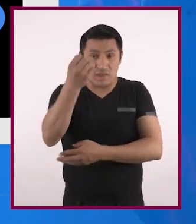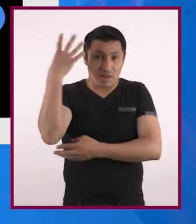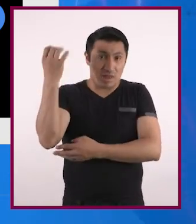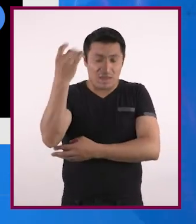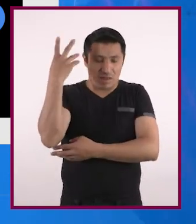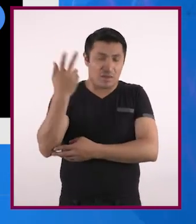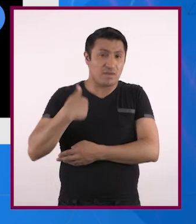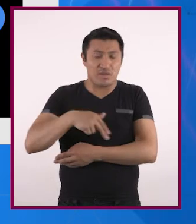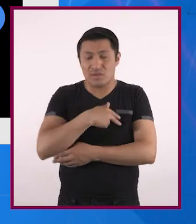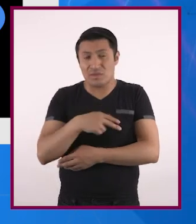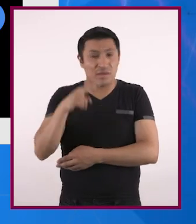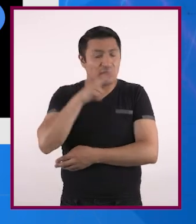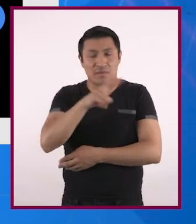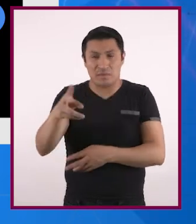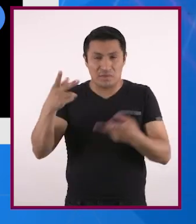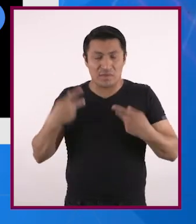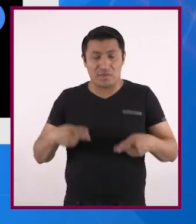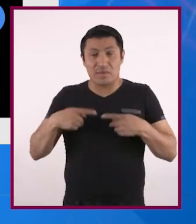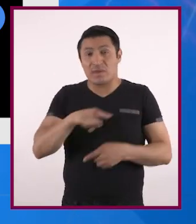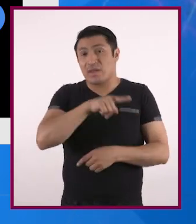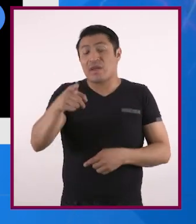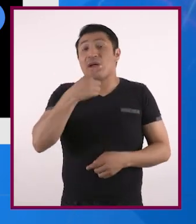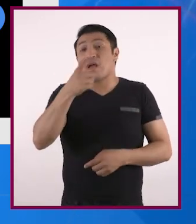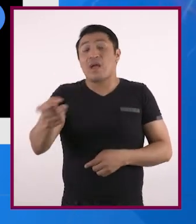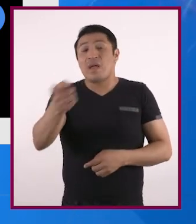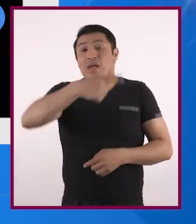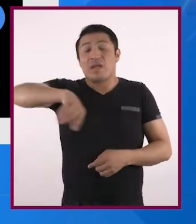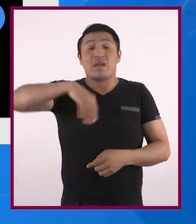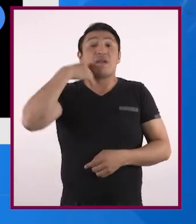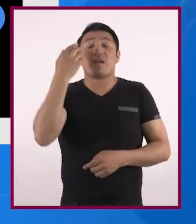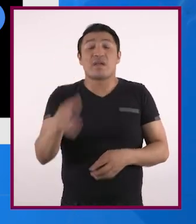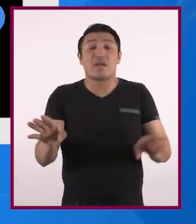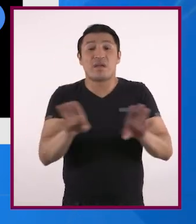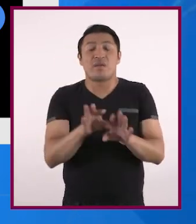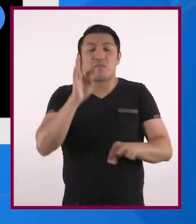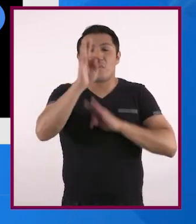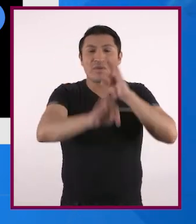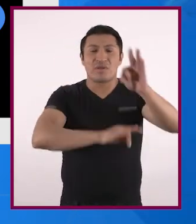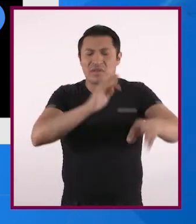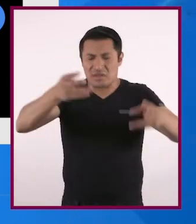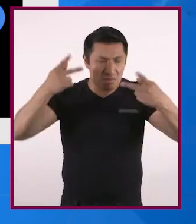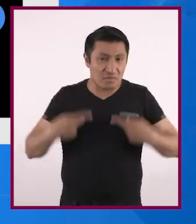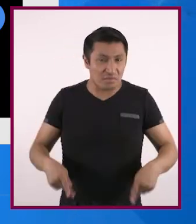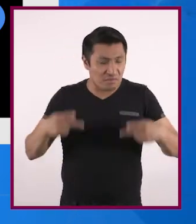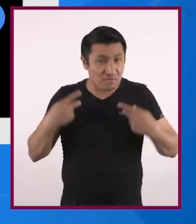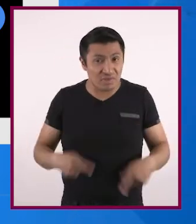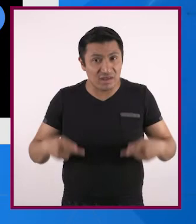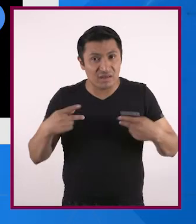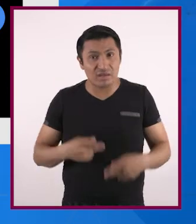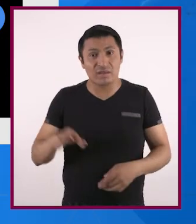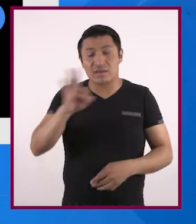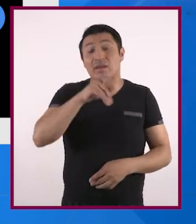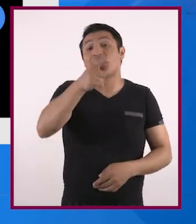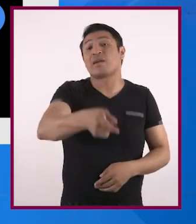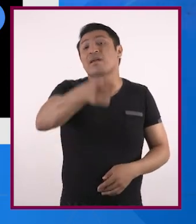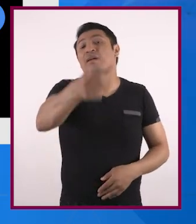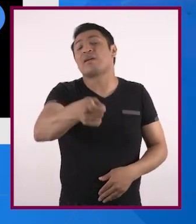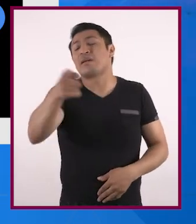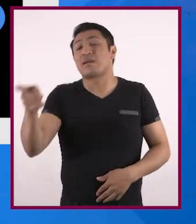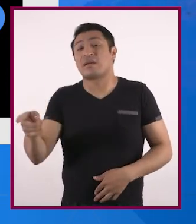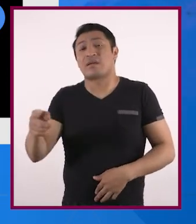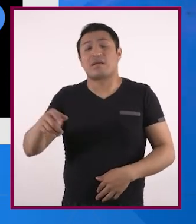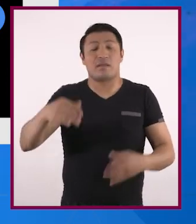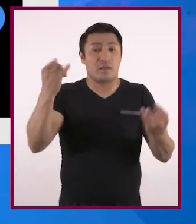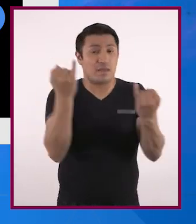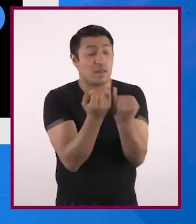que estas personas tienen, lo que nos decían es que su petición en general a la sociedad era que los tratáramos como personas, que si saludas a los demás, pues